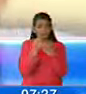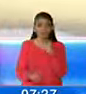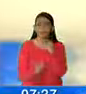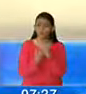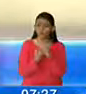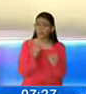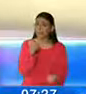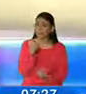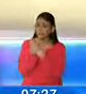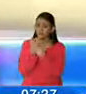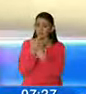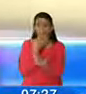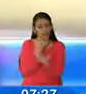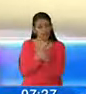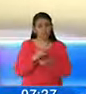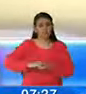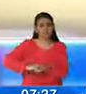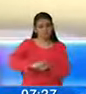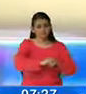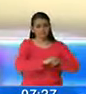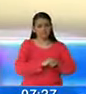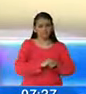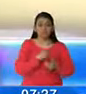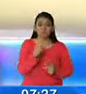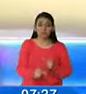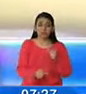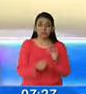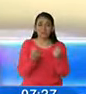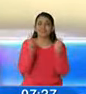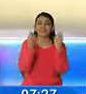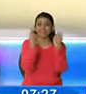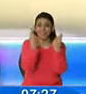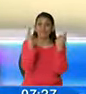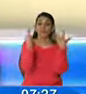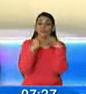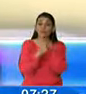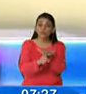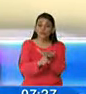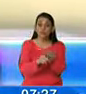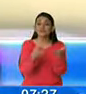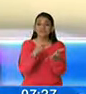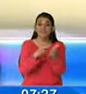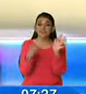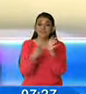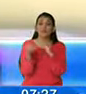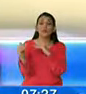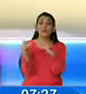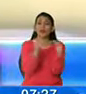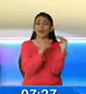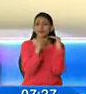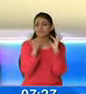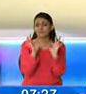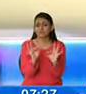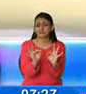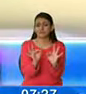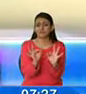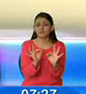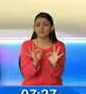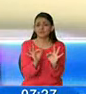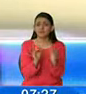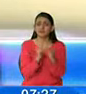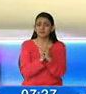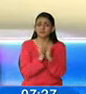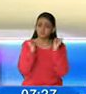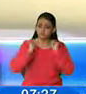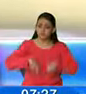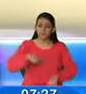siempre más solidaria y va entendiendo de que la inclusión es que todos seamos iguales ante todos y todos